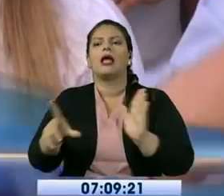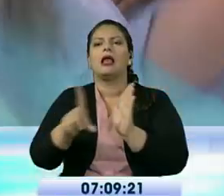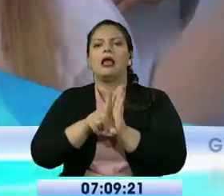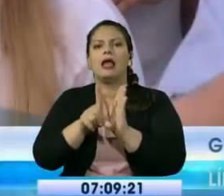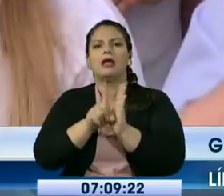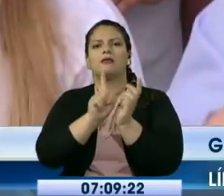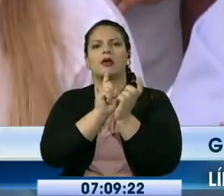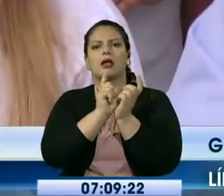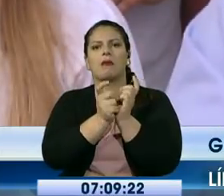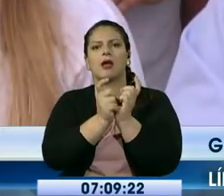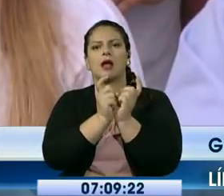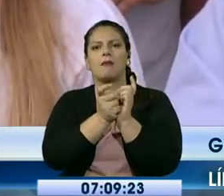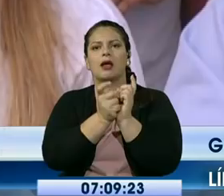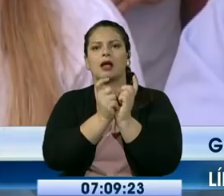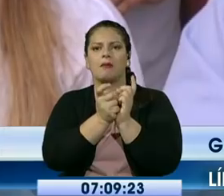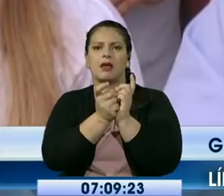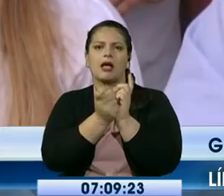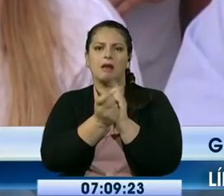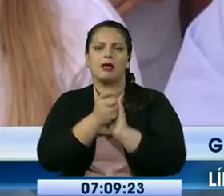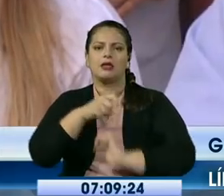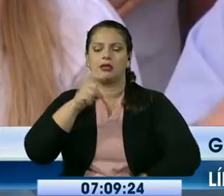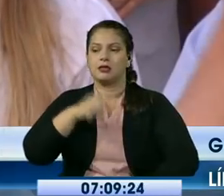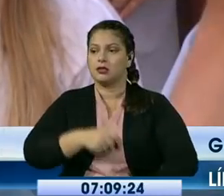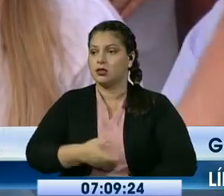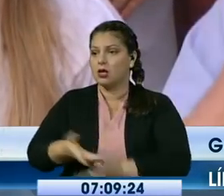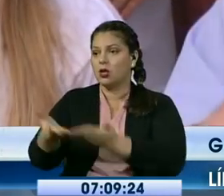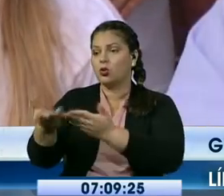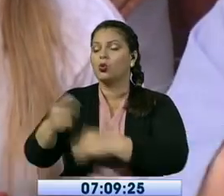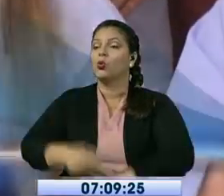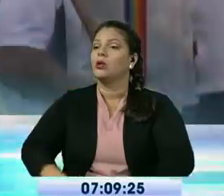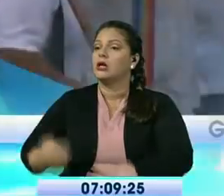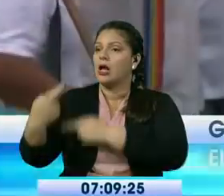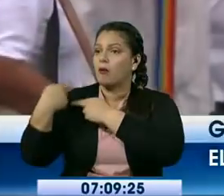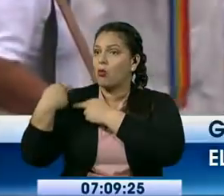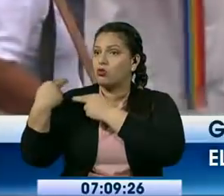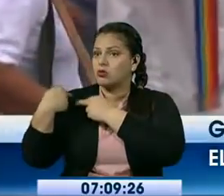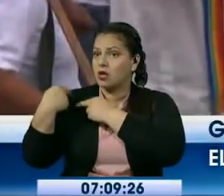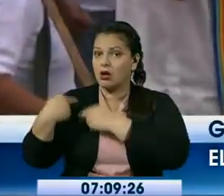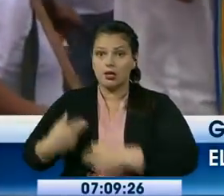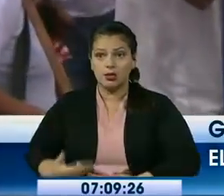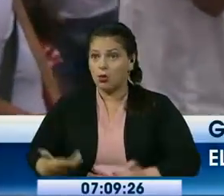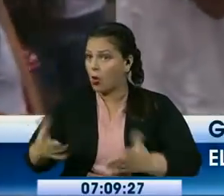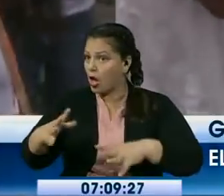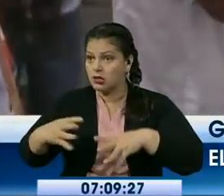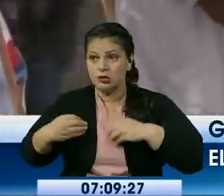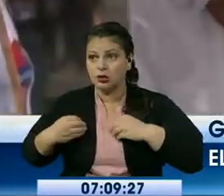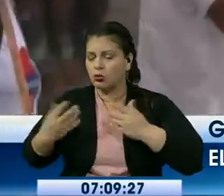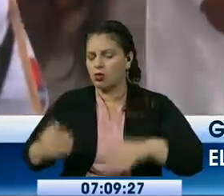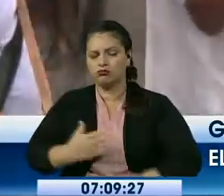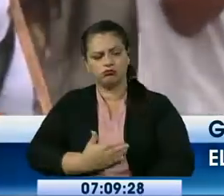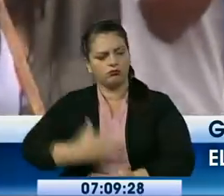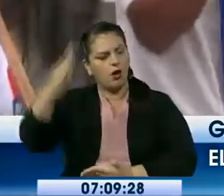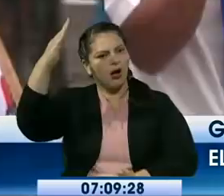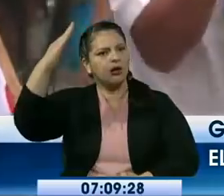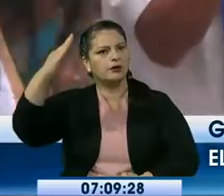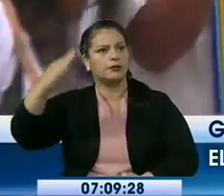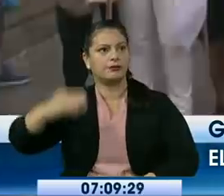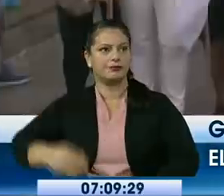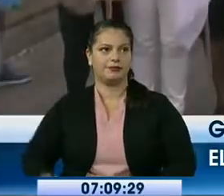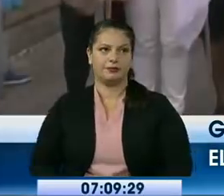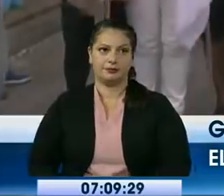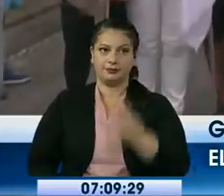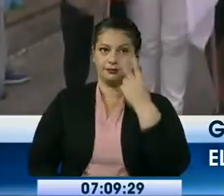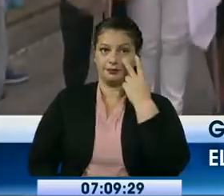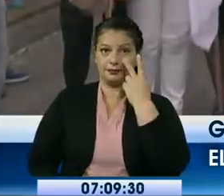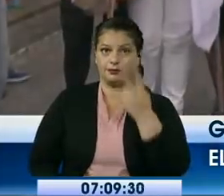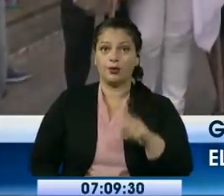que cumpla con el país. Y si no cumple, que se vayan a su casa. En estos actos proselitistas estuvo acompañado, además, de líderes